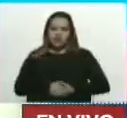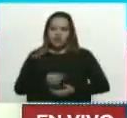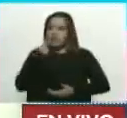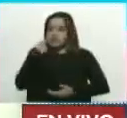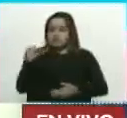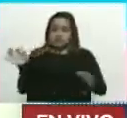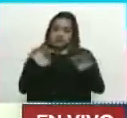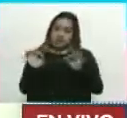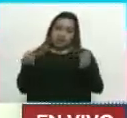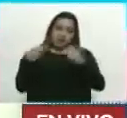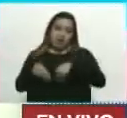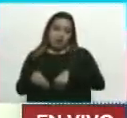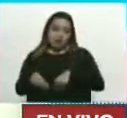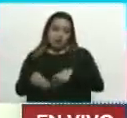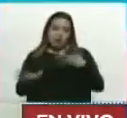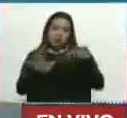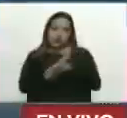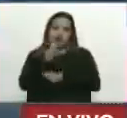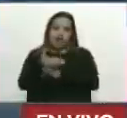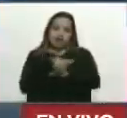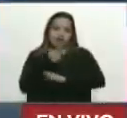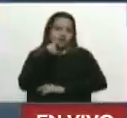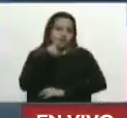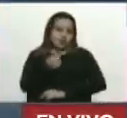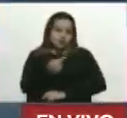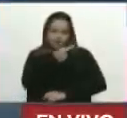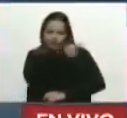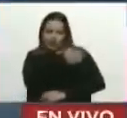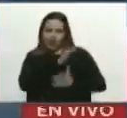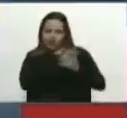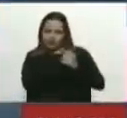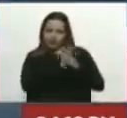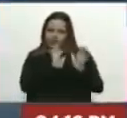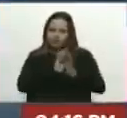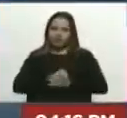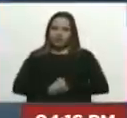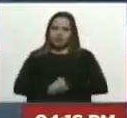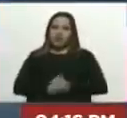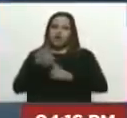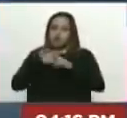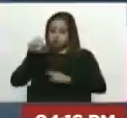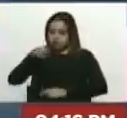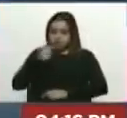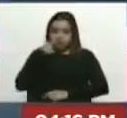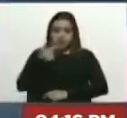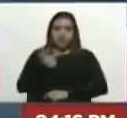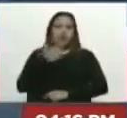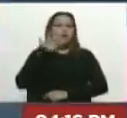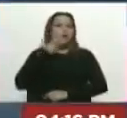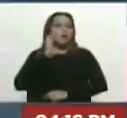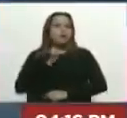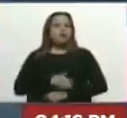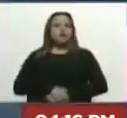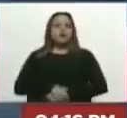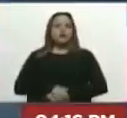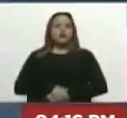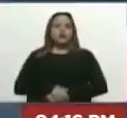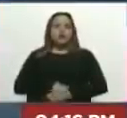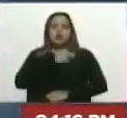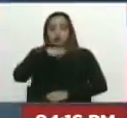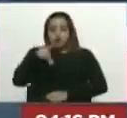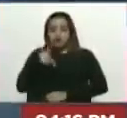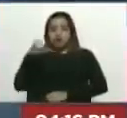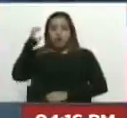nada más a lo que ha dicho el compañero, pero sí deciros que por lo menos hemos tenido en